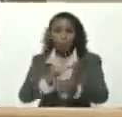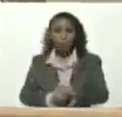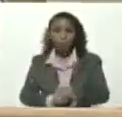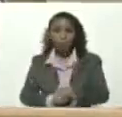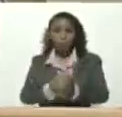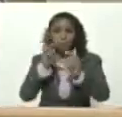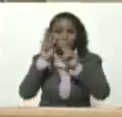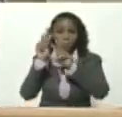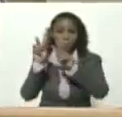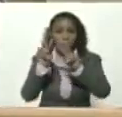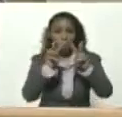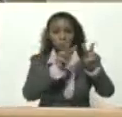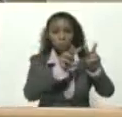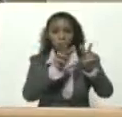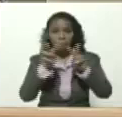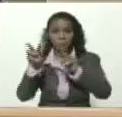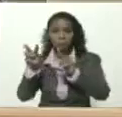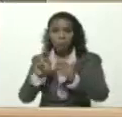ver,